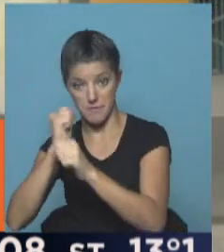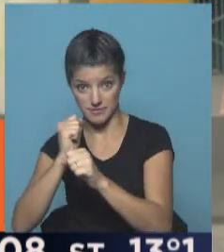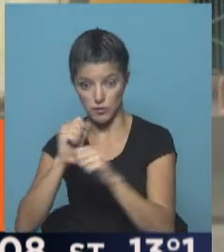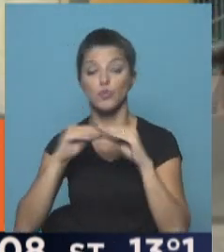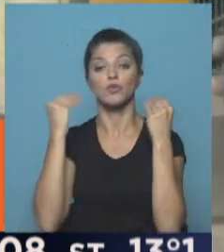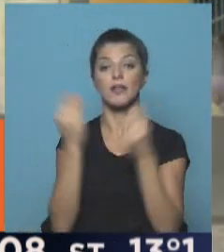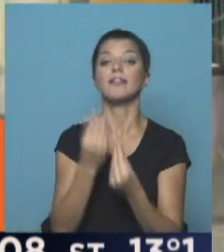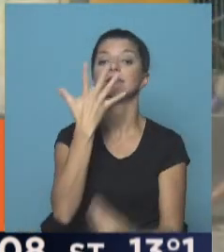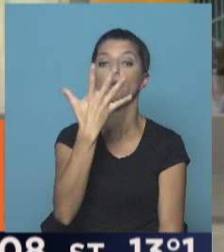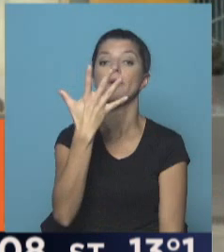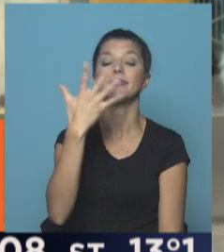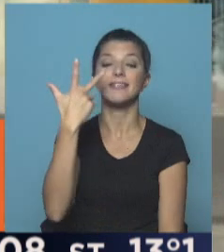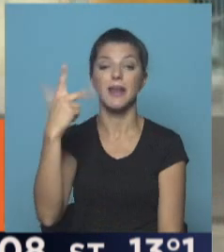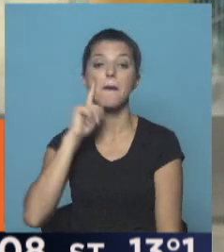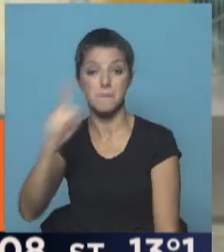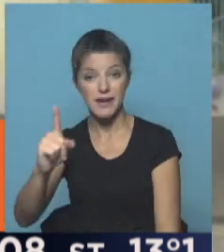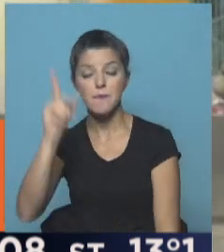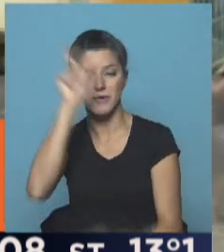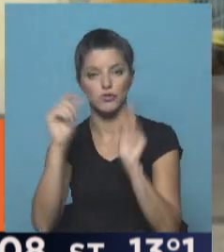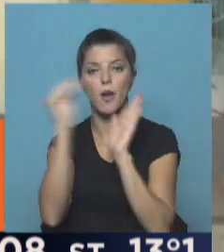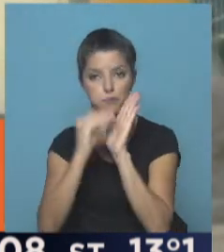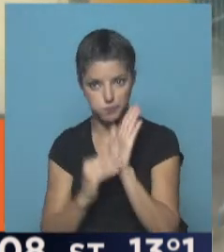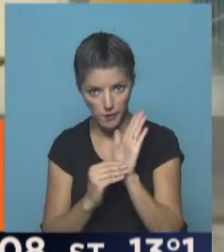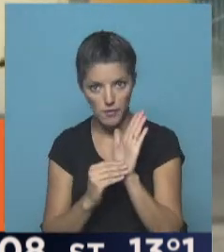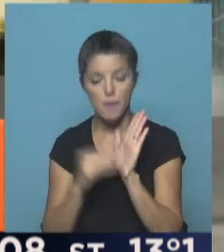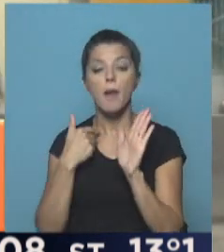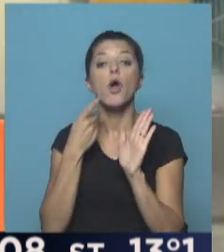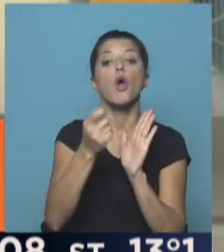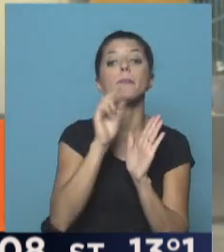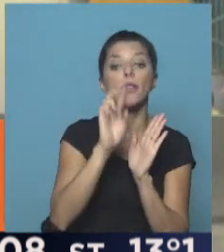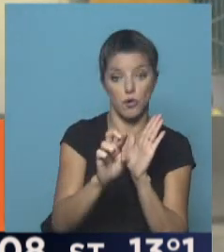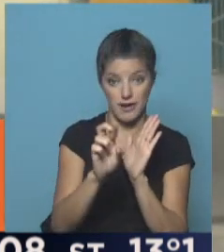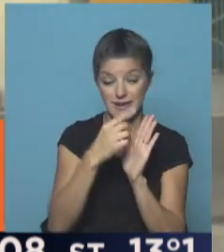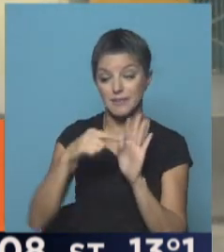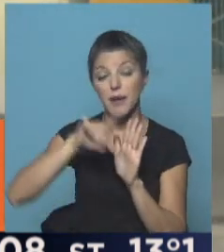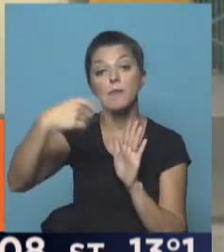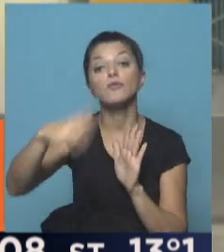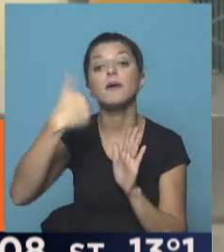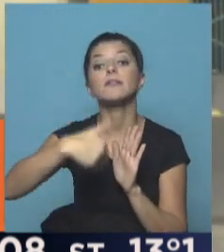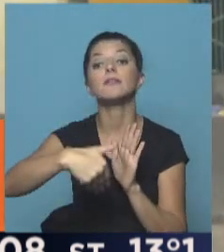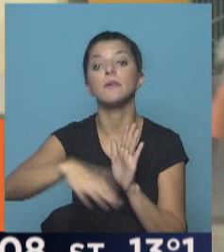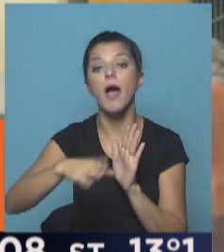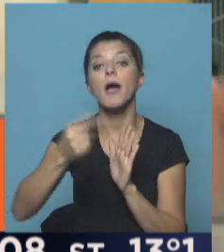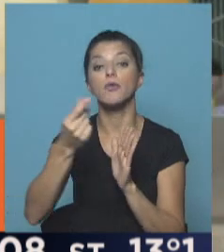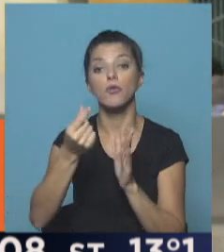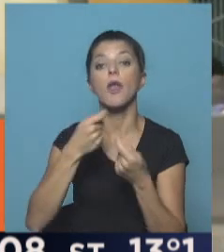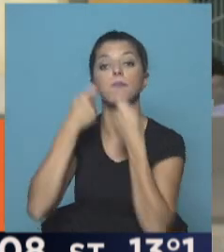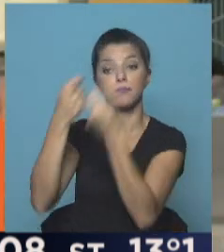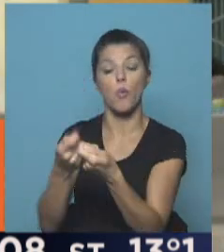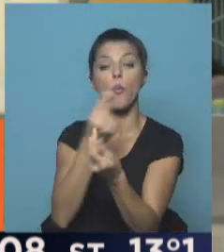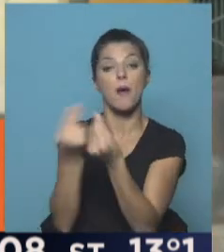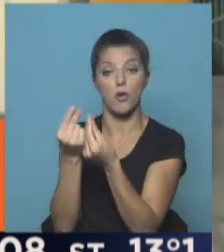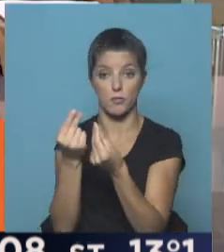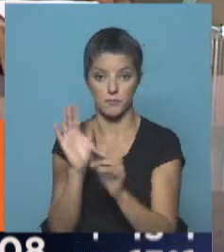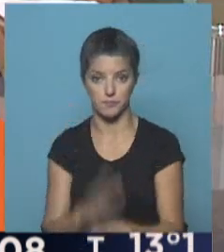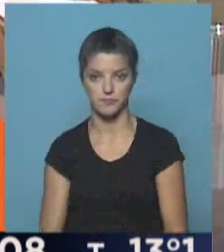53.000 inscriptos en esta primera etapa, a los cuales en esta semana que viene se les va a asignar los dólares a un valor que surgirá.